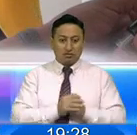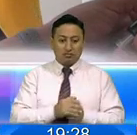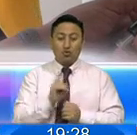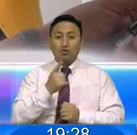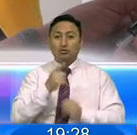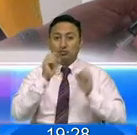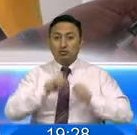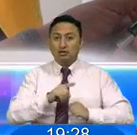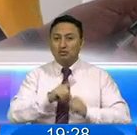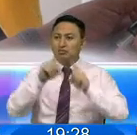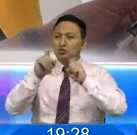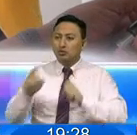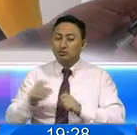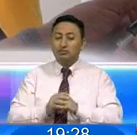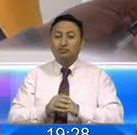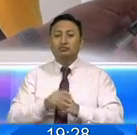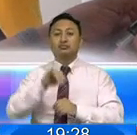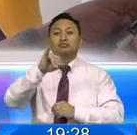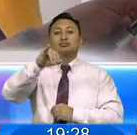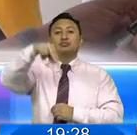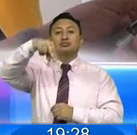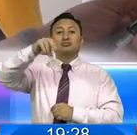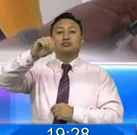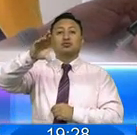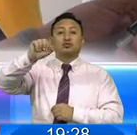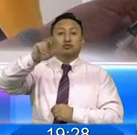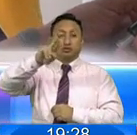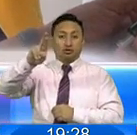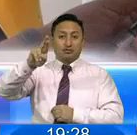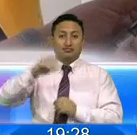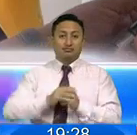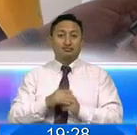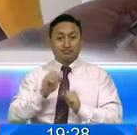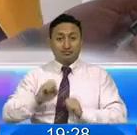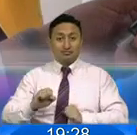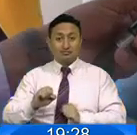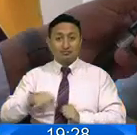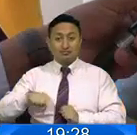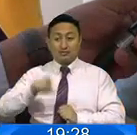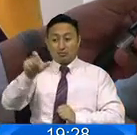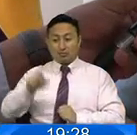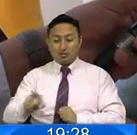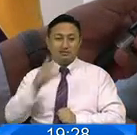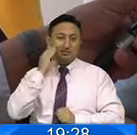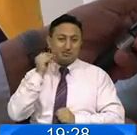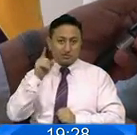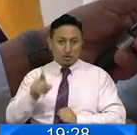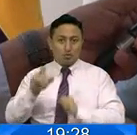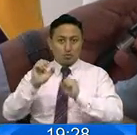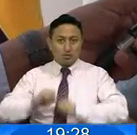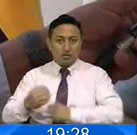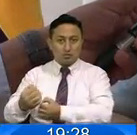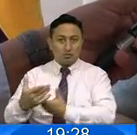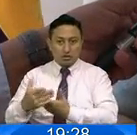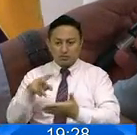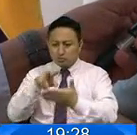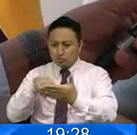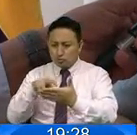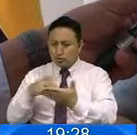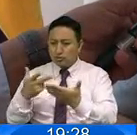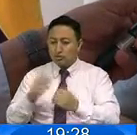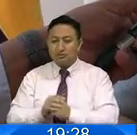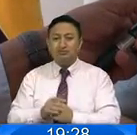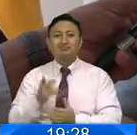fuentes oficiales son el INOCAR y la Escuela Politécnica por los medios, el personal capacitado para alertarnos